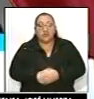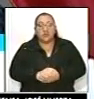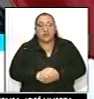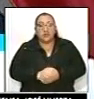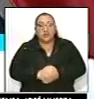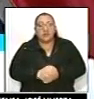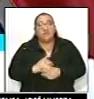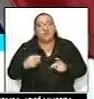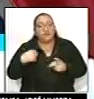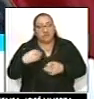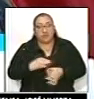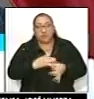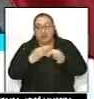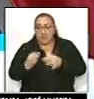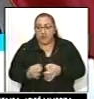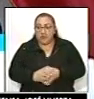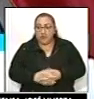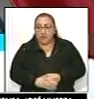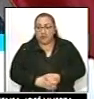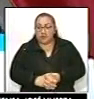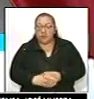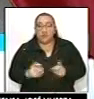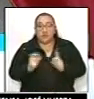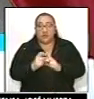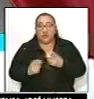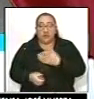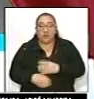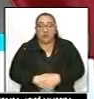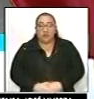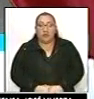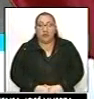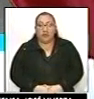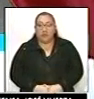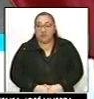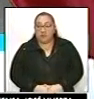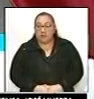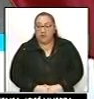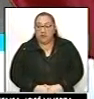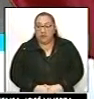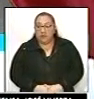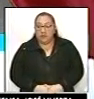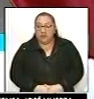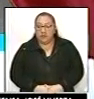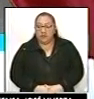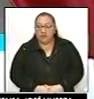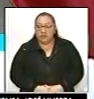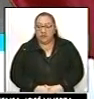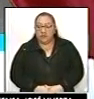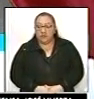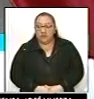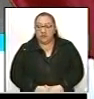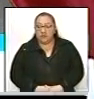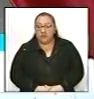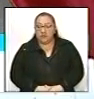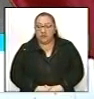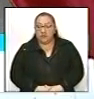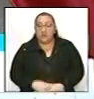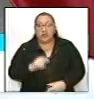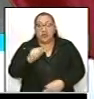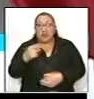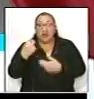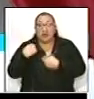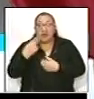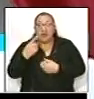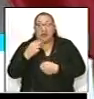bueno, vamos a pasar en todo caso la palabra en esta ocasión, para empezar, al